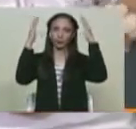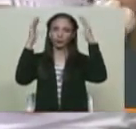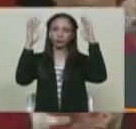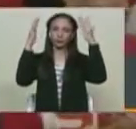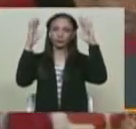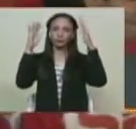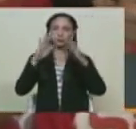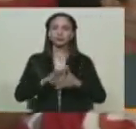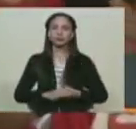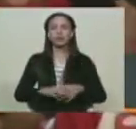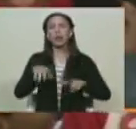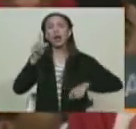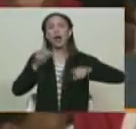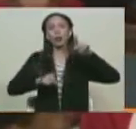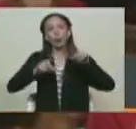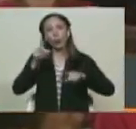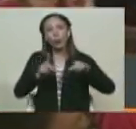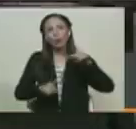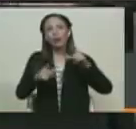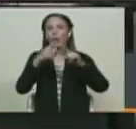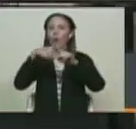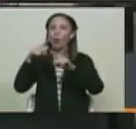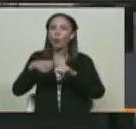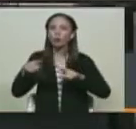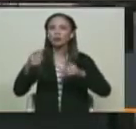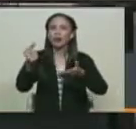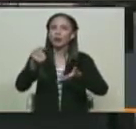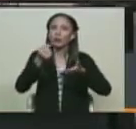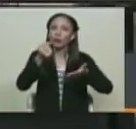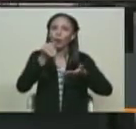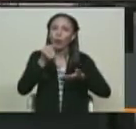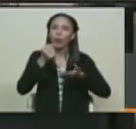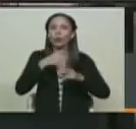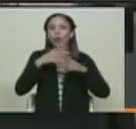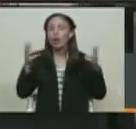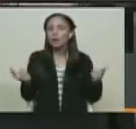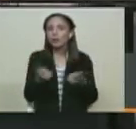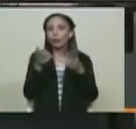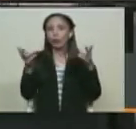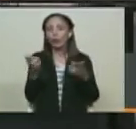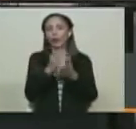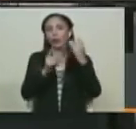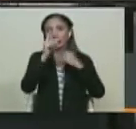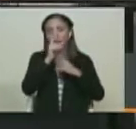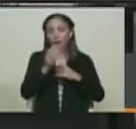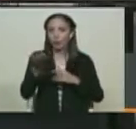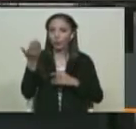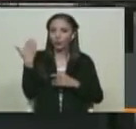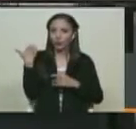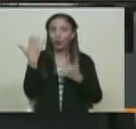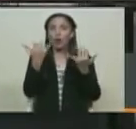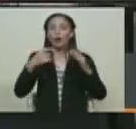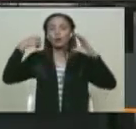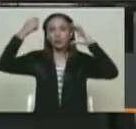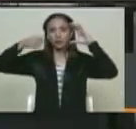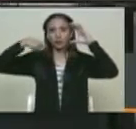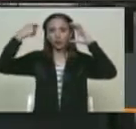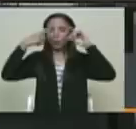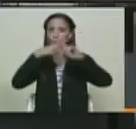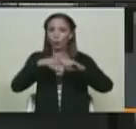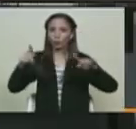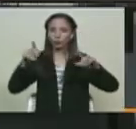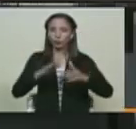Estos son algunos de los beneficios, de las victorias, de los logros 2017. Vamos a ver un video